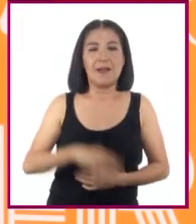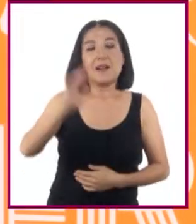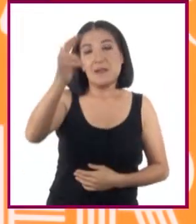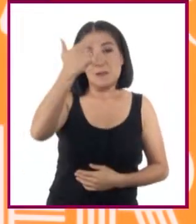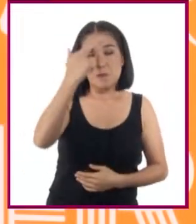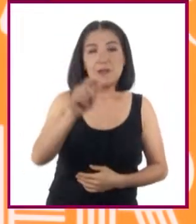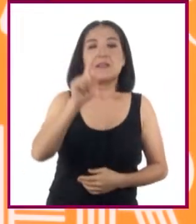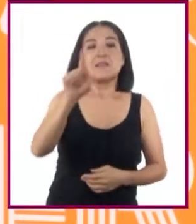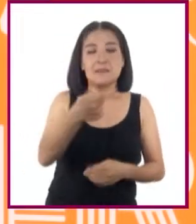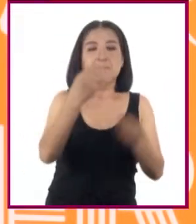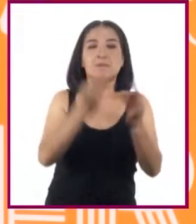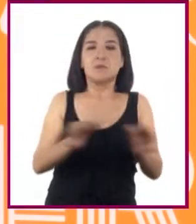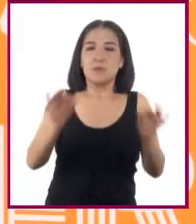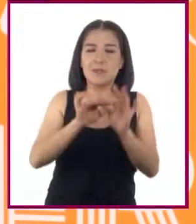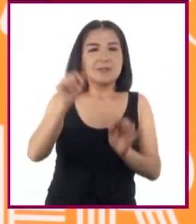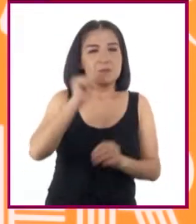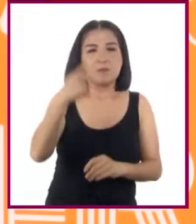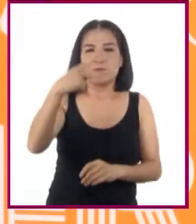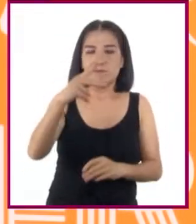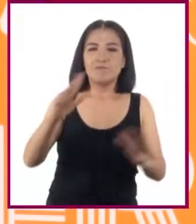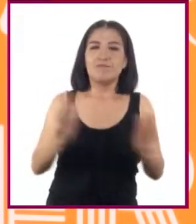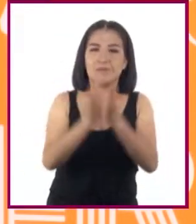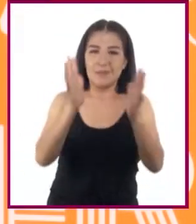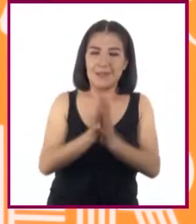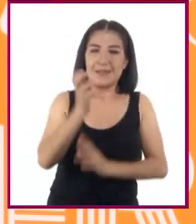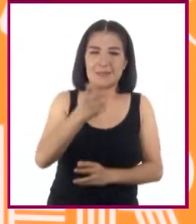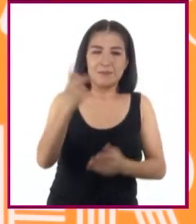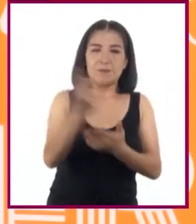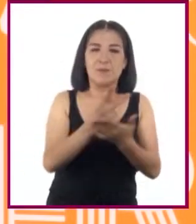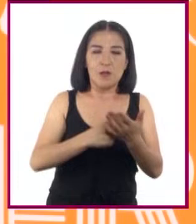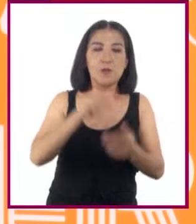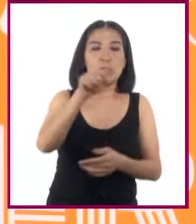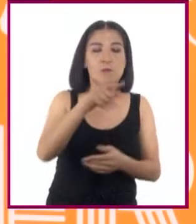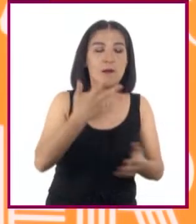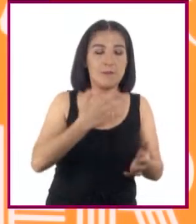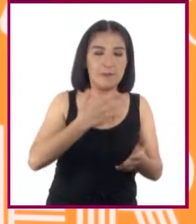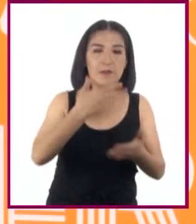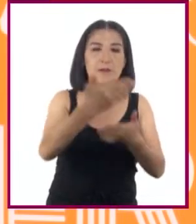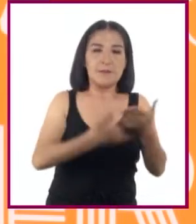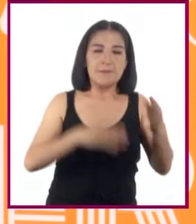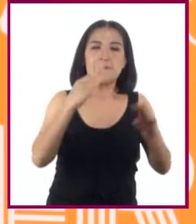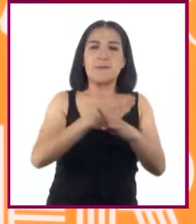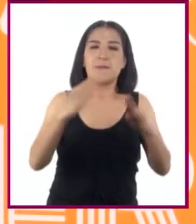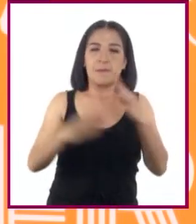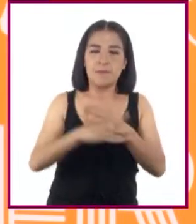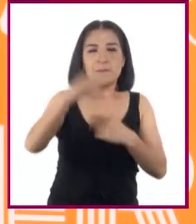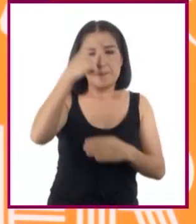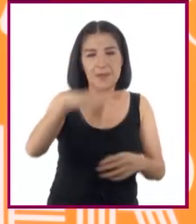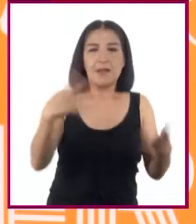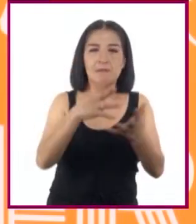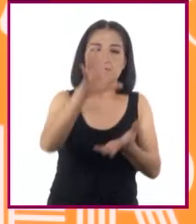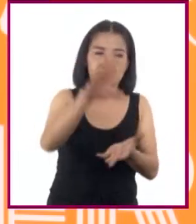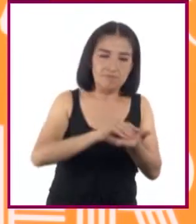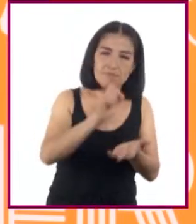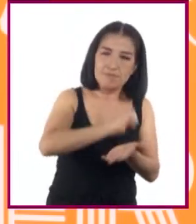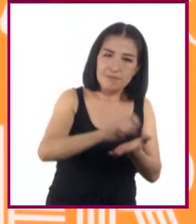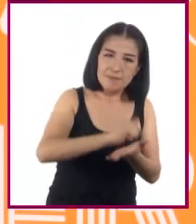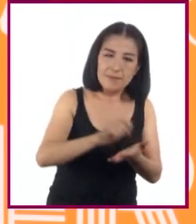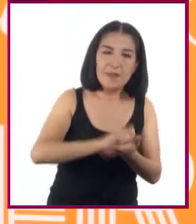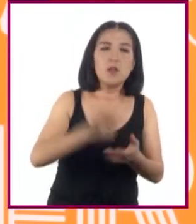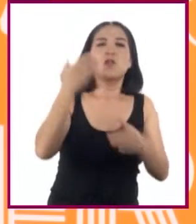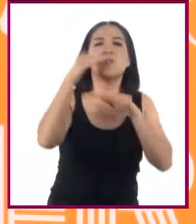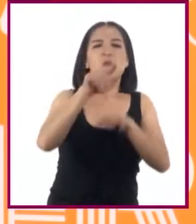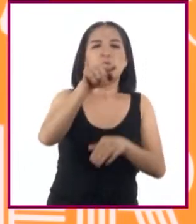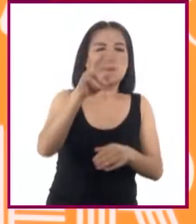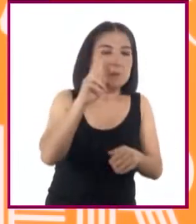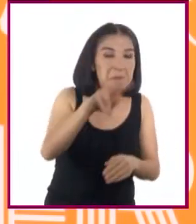Recuerden que es importante su participación durante el programa. Tengan a la mano su material para hacer anotaciones sobre